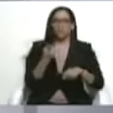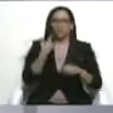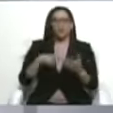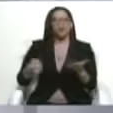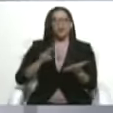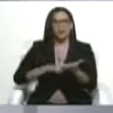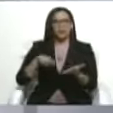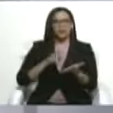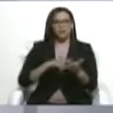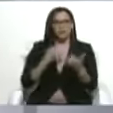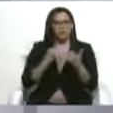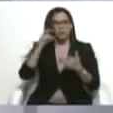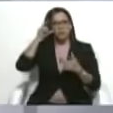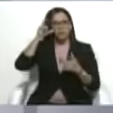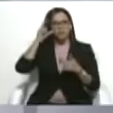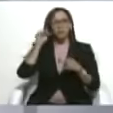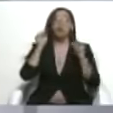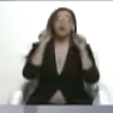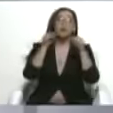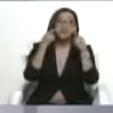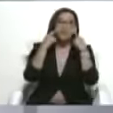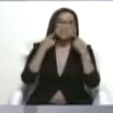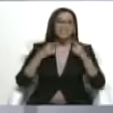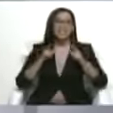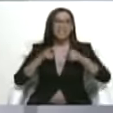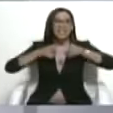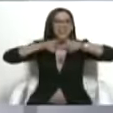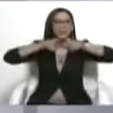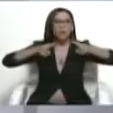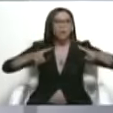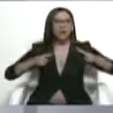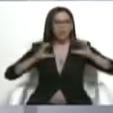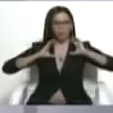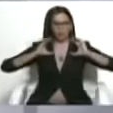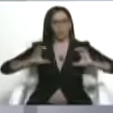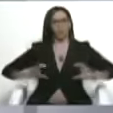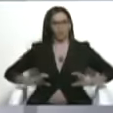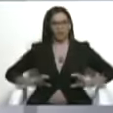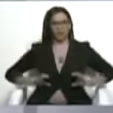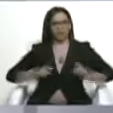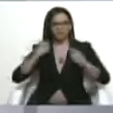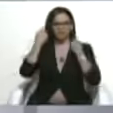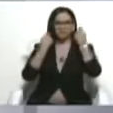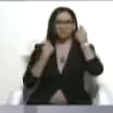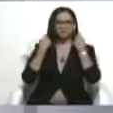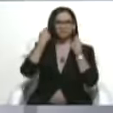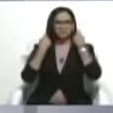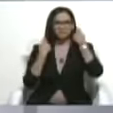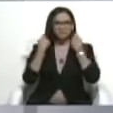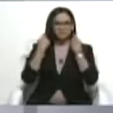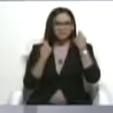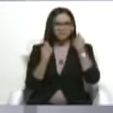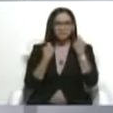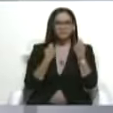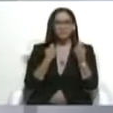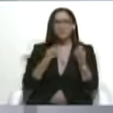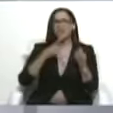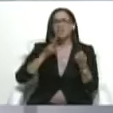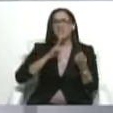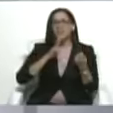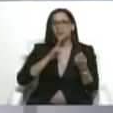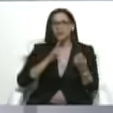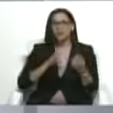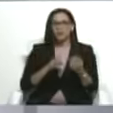repetido en estos últimos días. Cuando tú ves el lenguaje corporal con la expresión verbal,